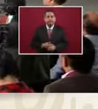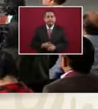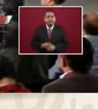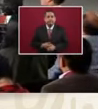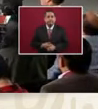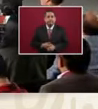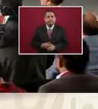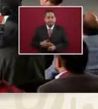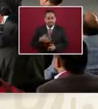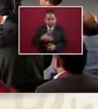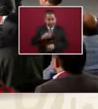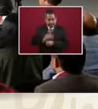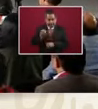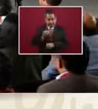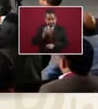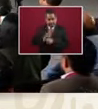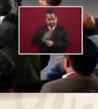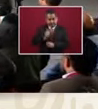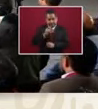es mi oportunidad.